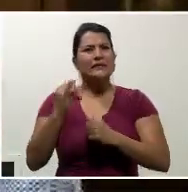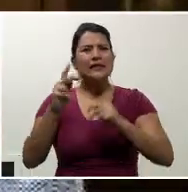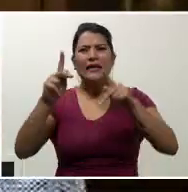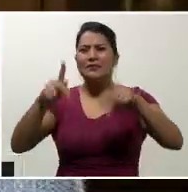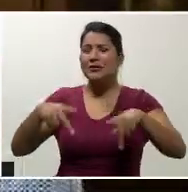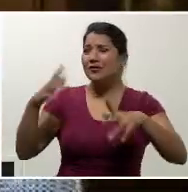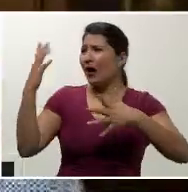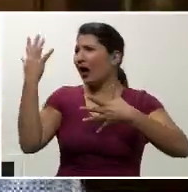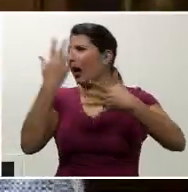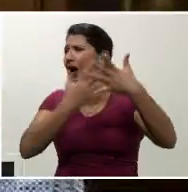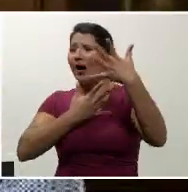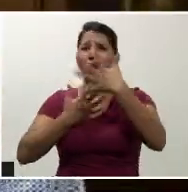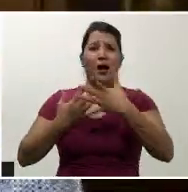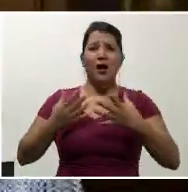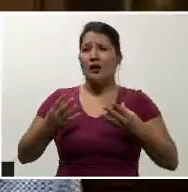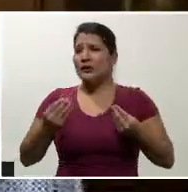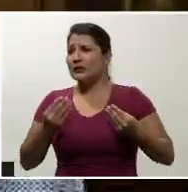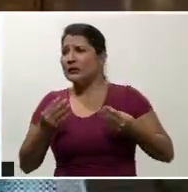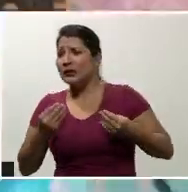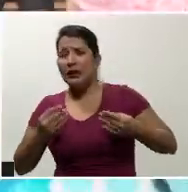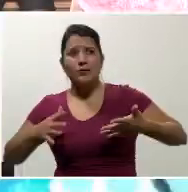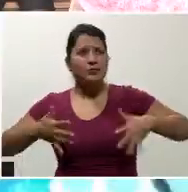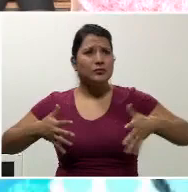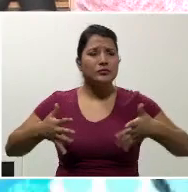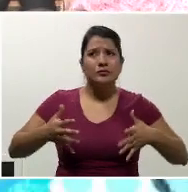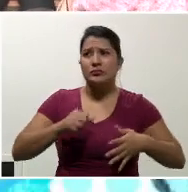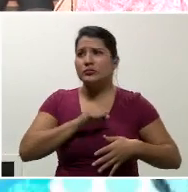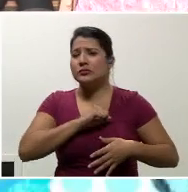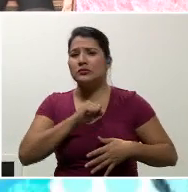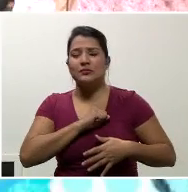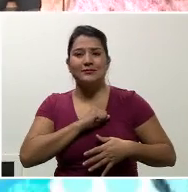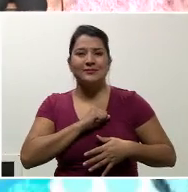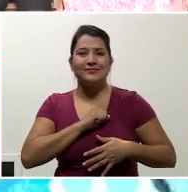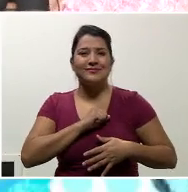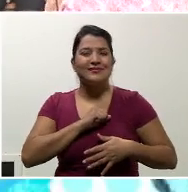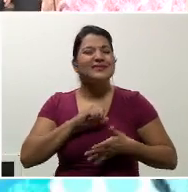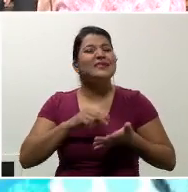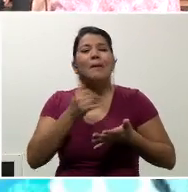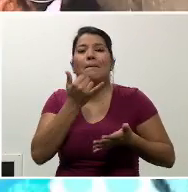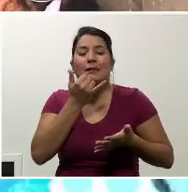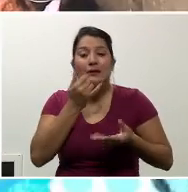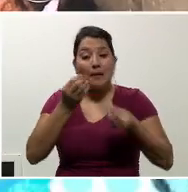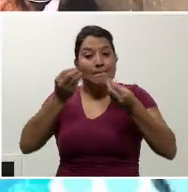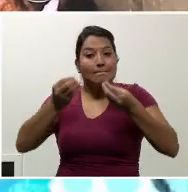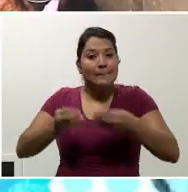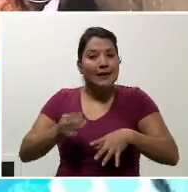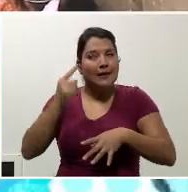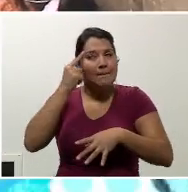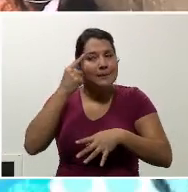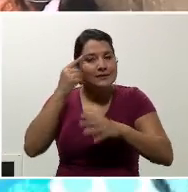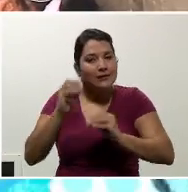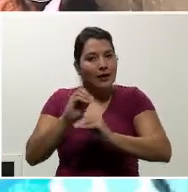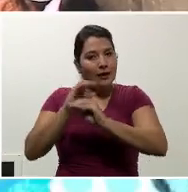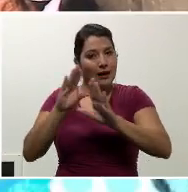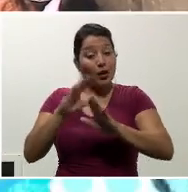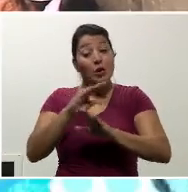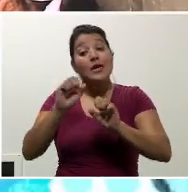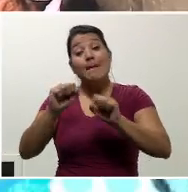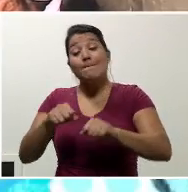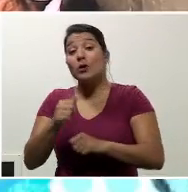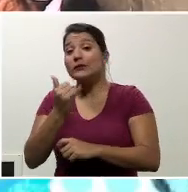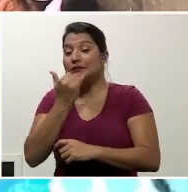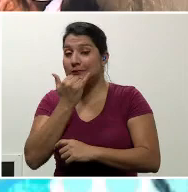o cuadros de nervios o de pánico o de terrible miedo pierden la racionalidad y pueden cometer errores, sobre